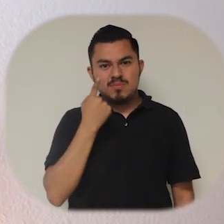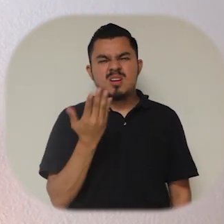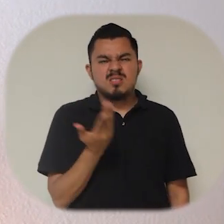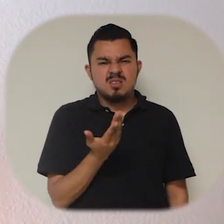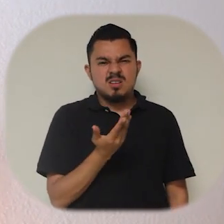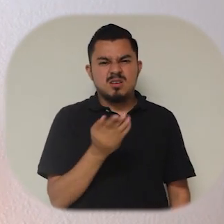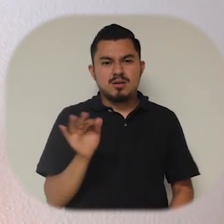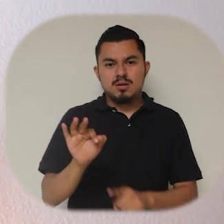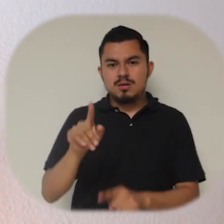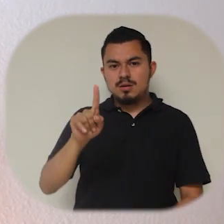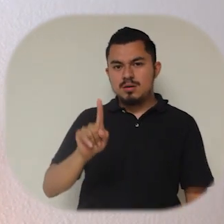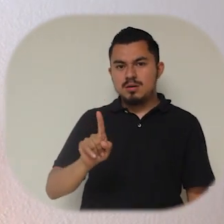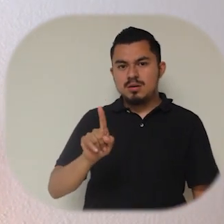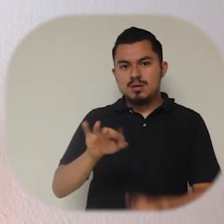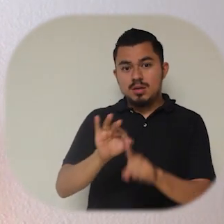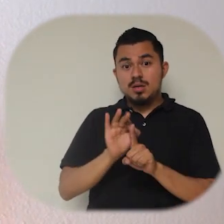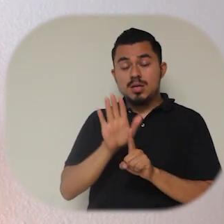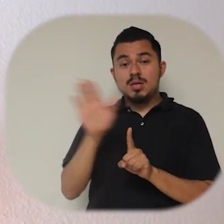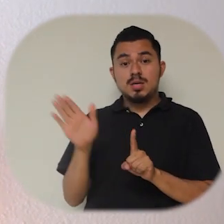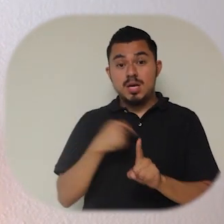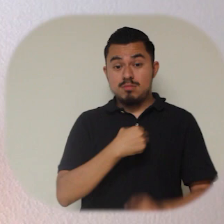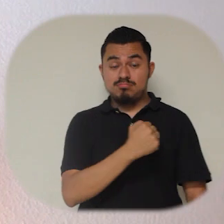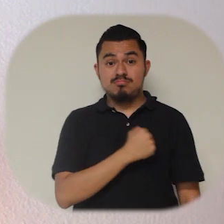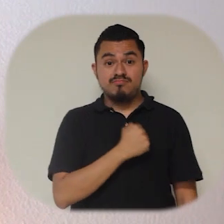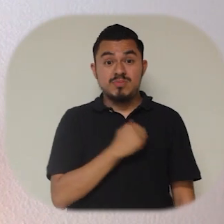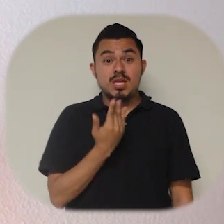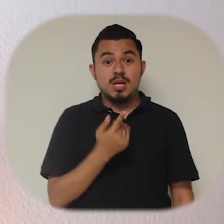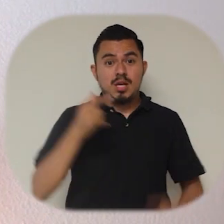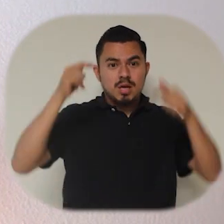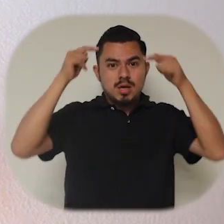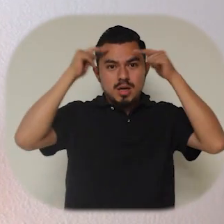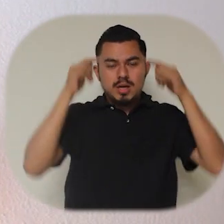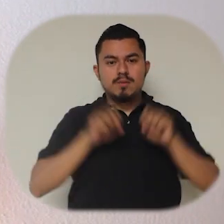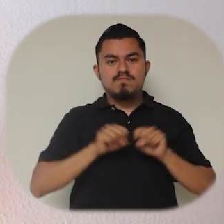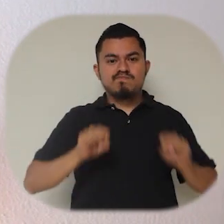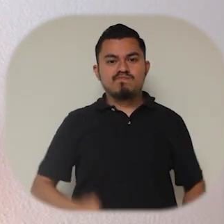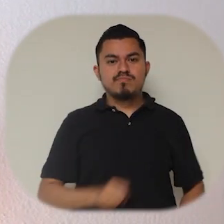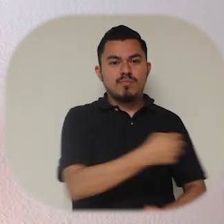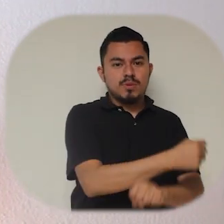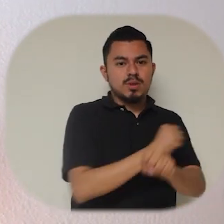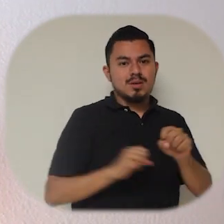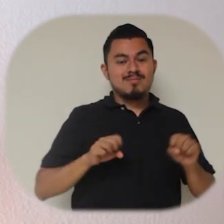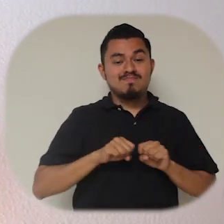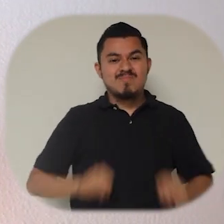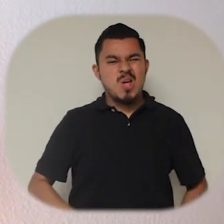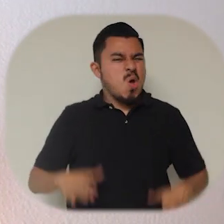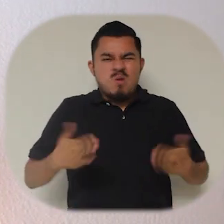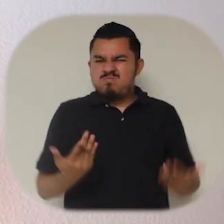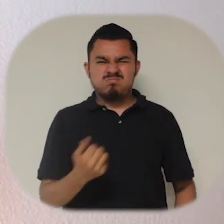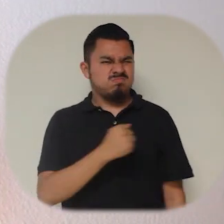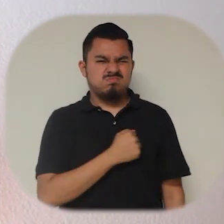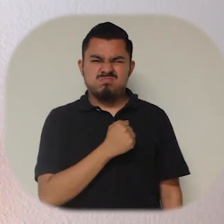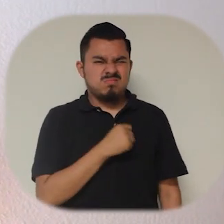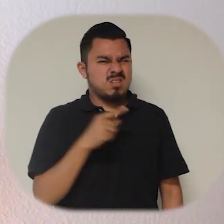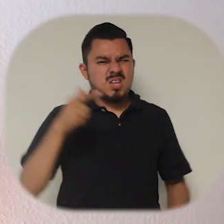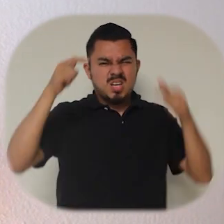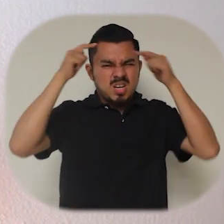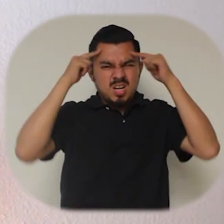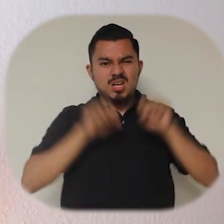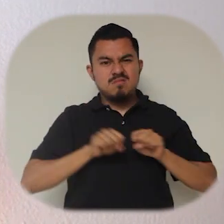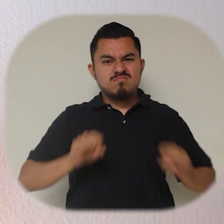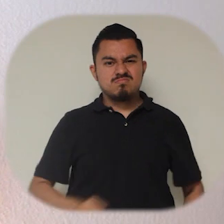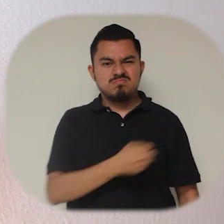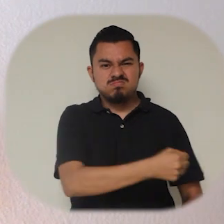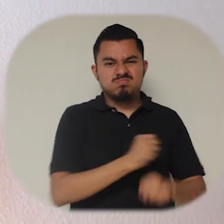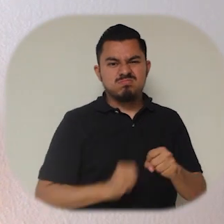se encarga de ser rey, sacerdote y profeta. ¿Por qué es que él tenía que encargarse de ser rey, sacerdote y profeta? Esto tiene una